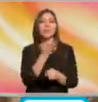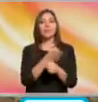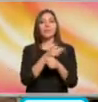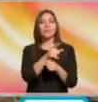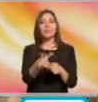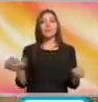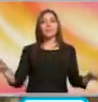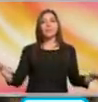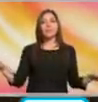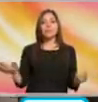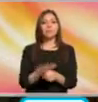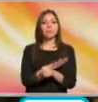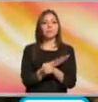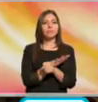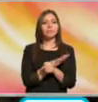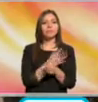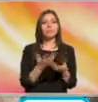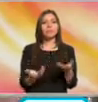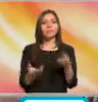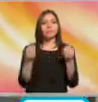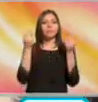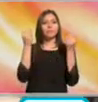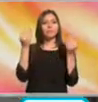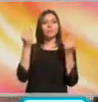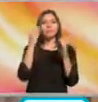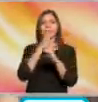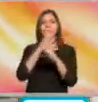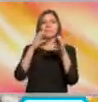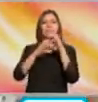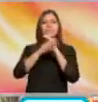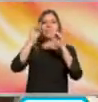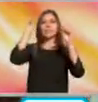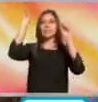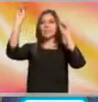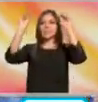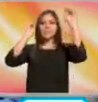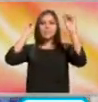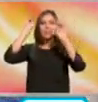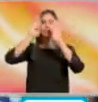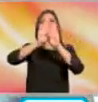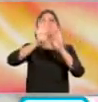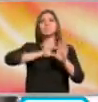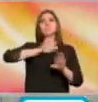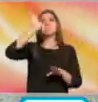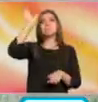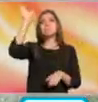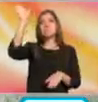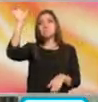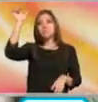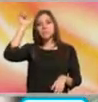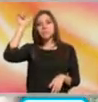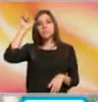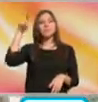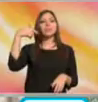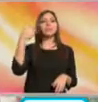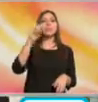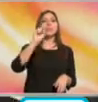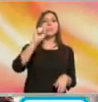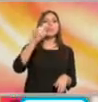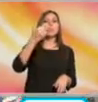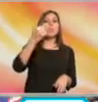lleno de tiliches de todo tipo, mire, vírgenes de Guadalupe, Osho,